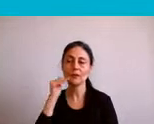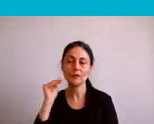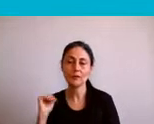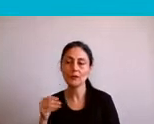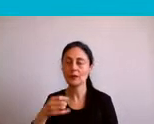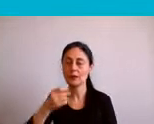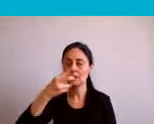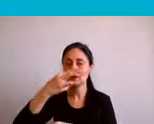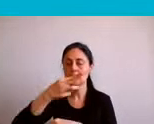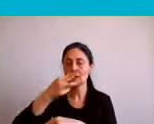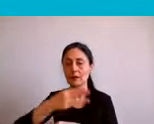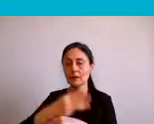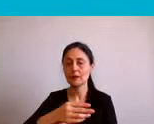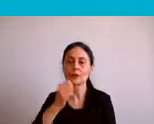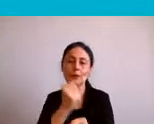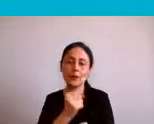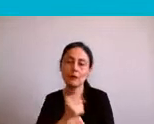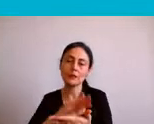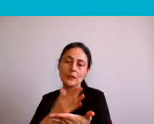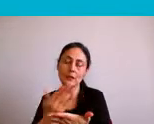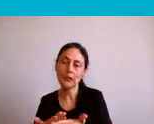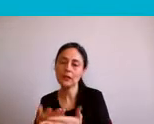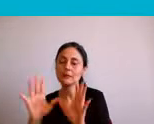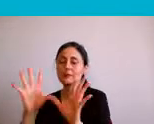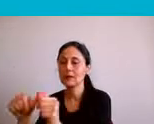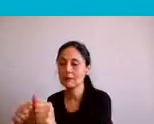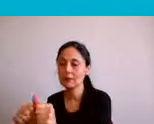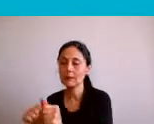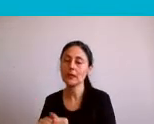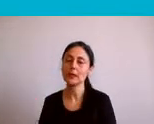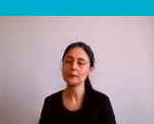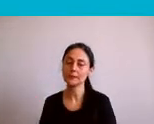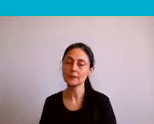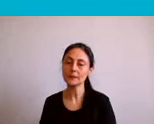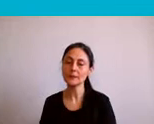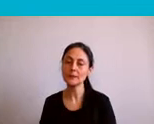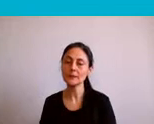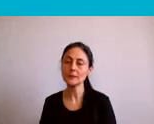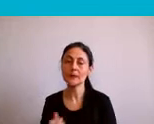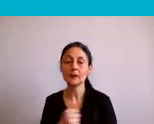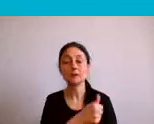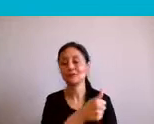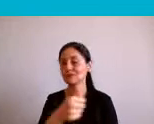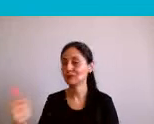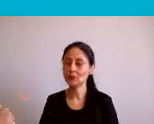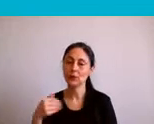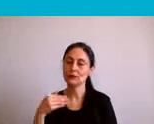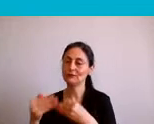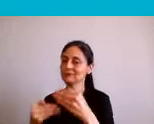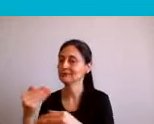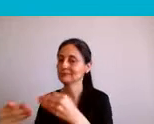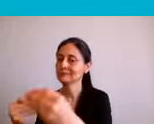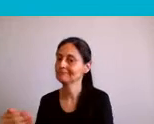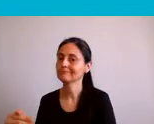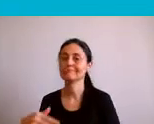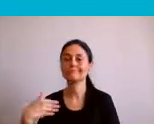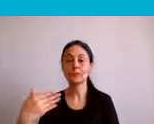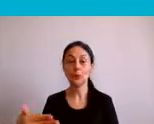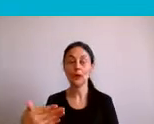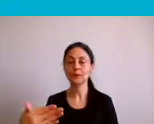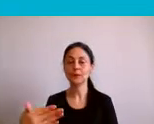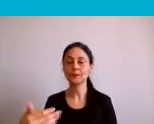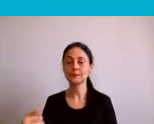mayores, indudablemente, y también a las familias, ¿ya? Y todo lo que ha sucedido después, también a medida que ya